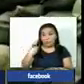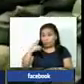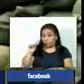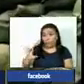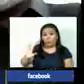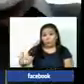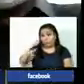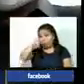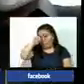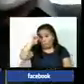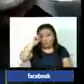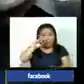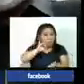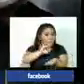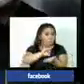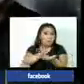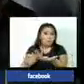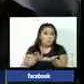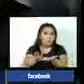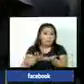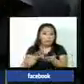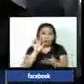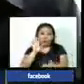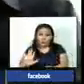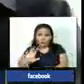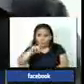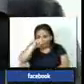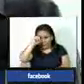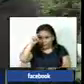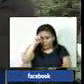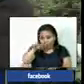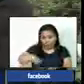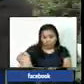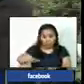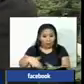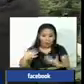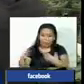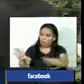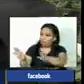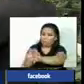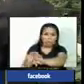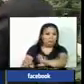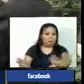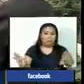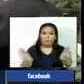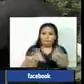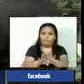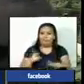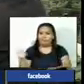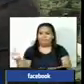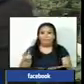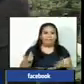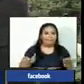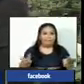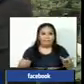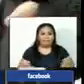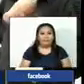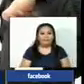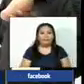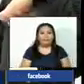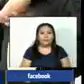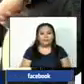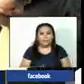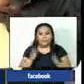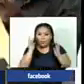plazas desaparecieron. Los negocios en los cuales trabajaban cerraron y se quedaron sin nada.